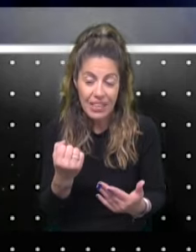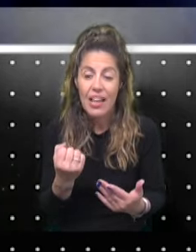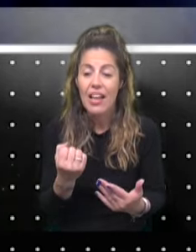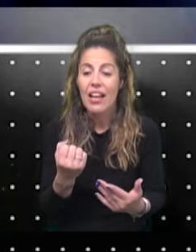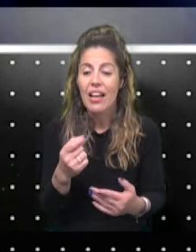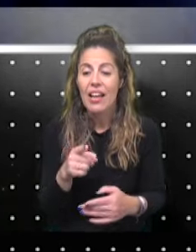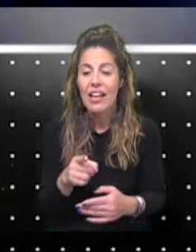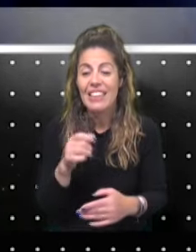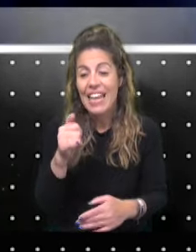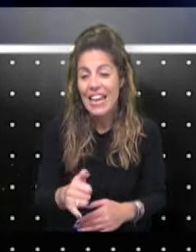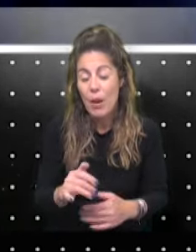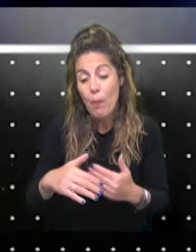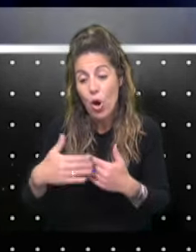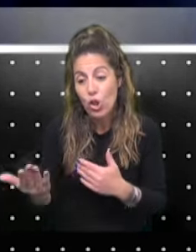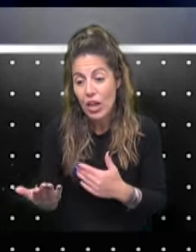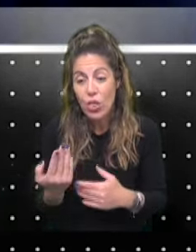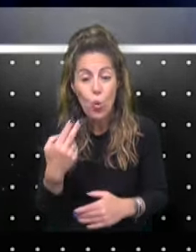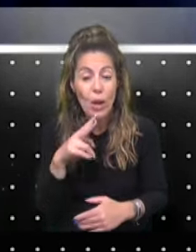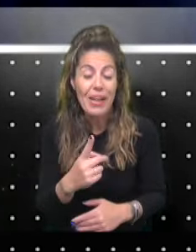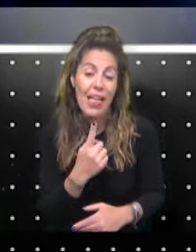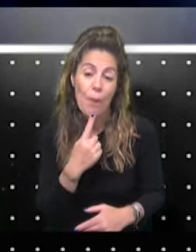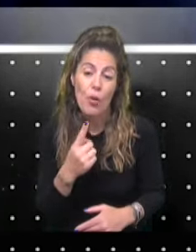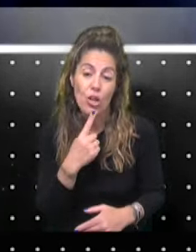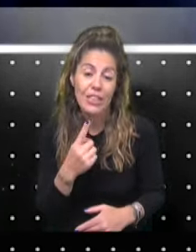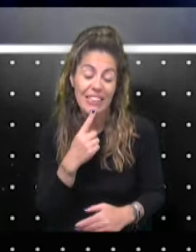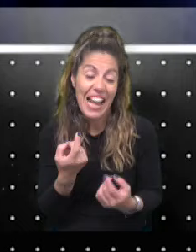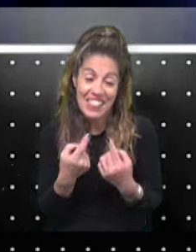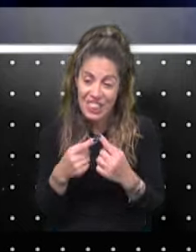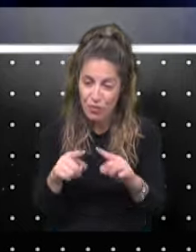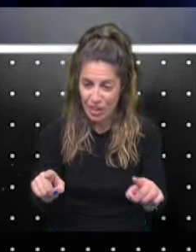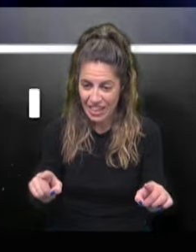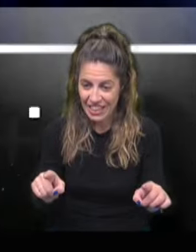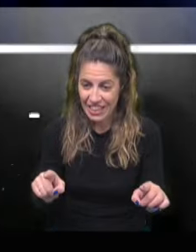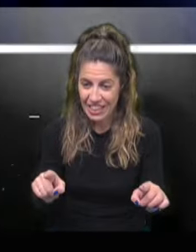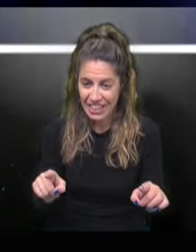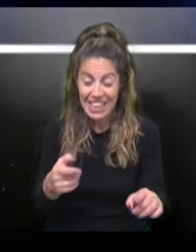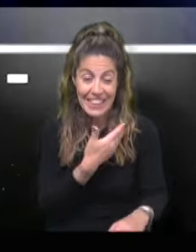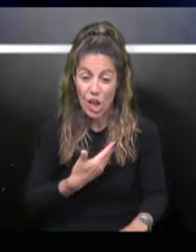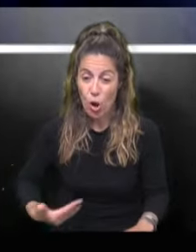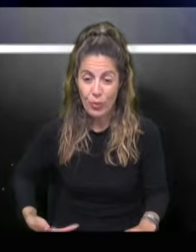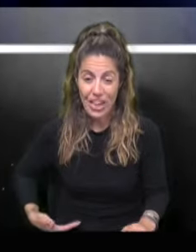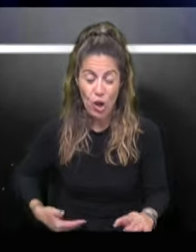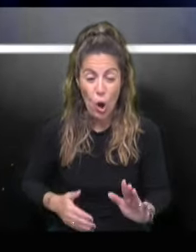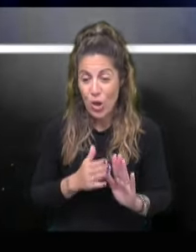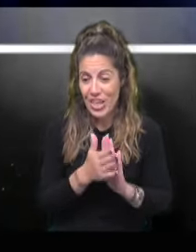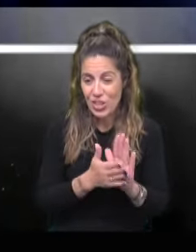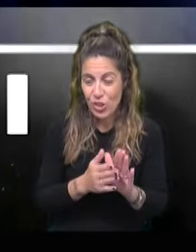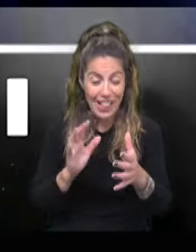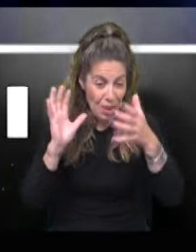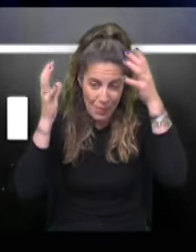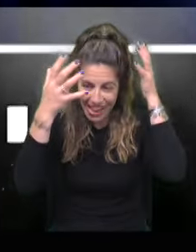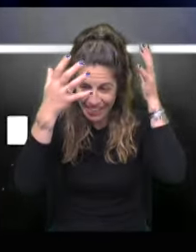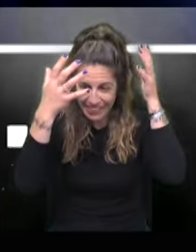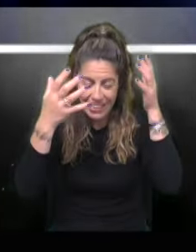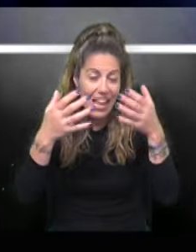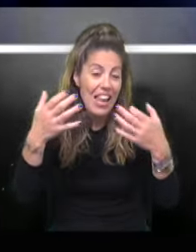este y tener por otro lado una mirada política sustancialmente diferente de la del gobierno Nacional de m